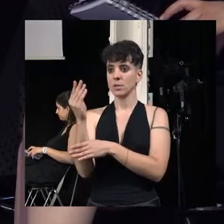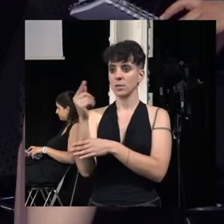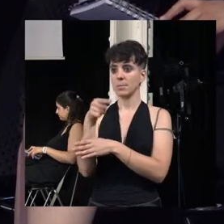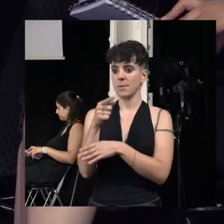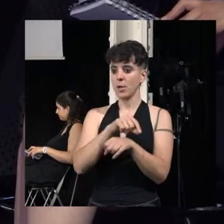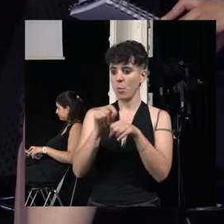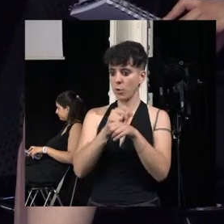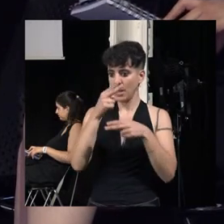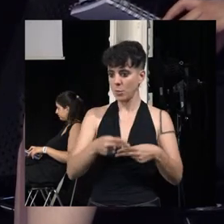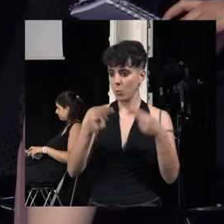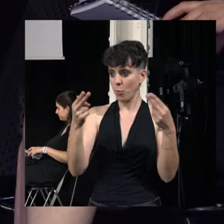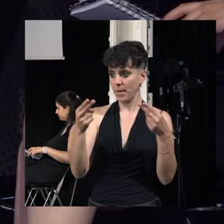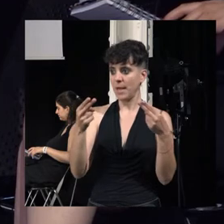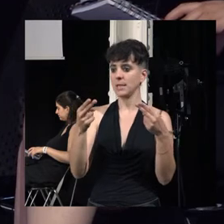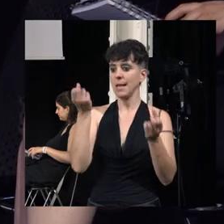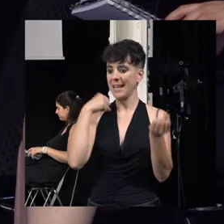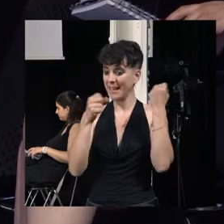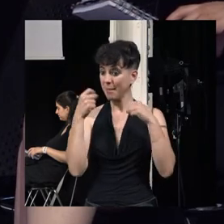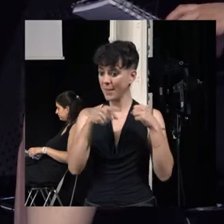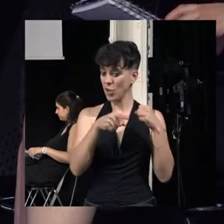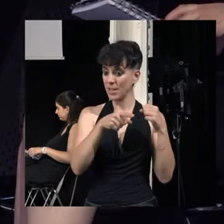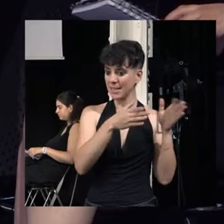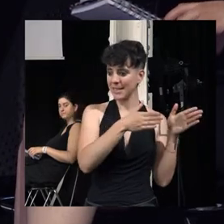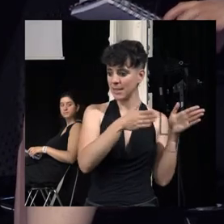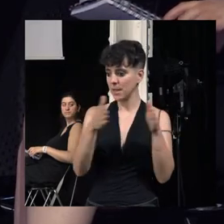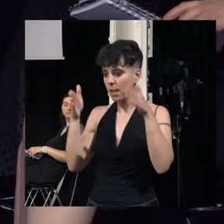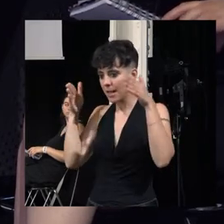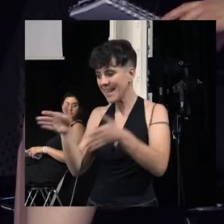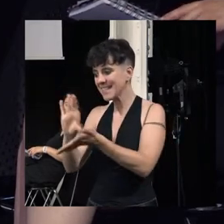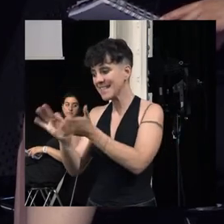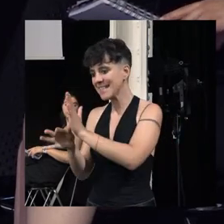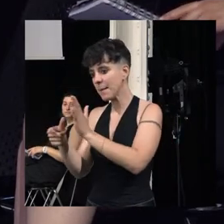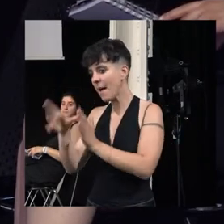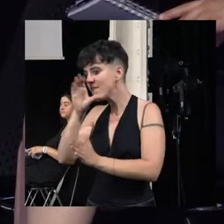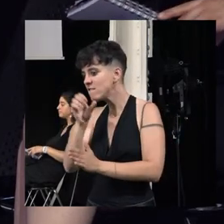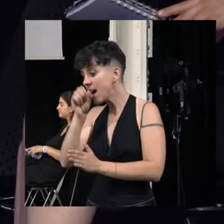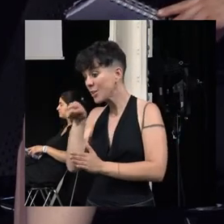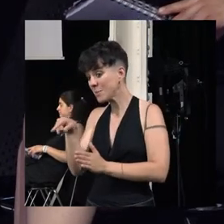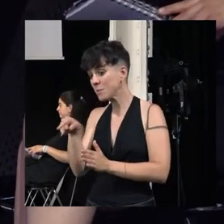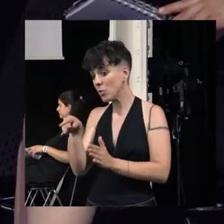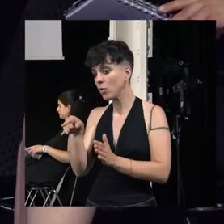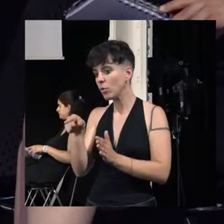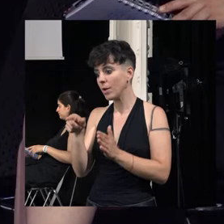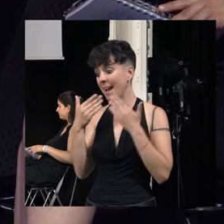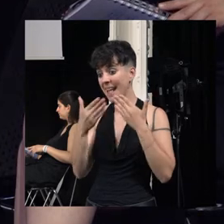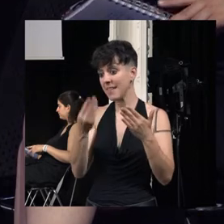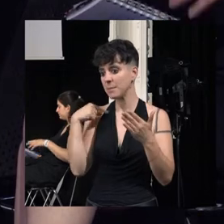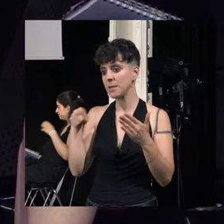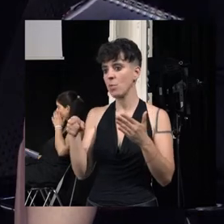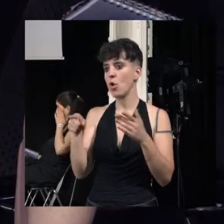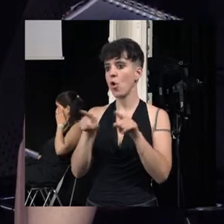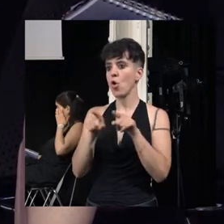públicas y de las intervenciones, hacia las imperfecciones del sistema, también contribuye a contravenir las